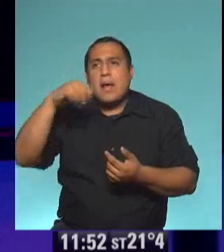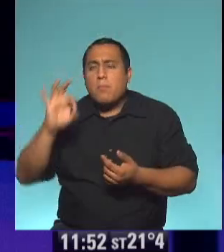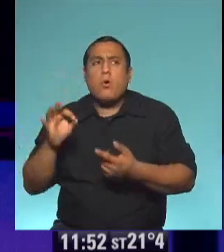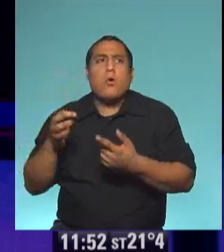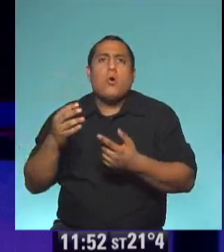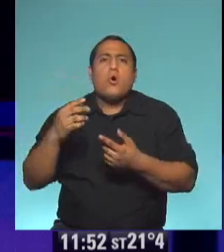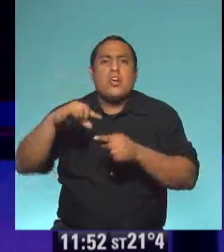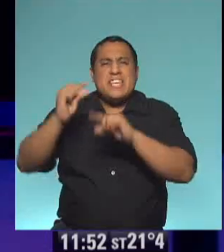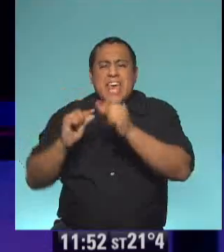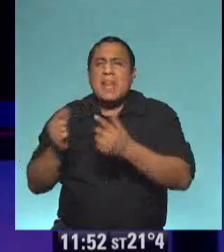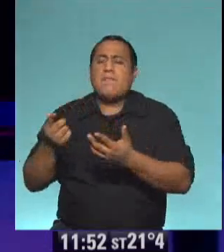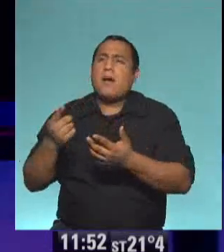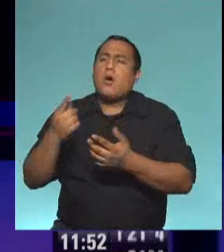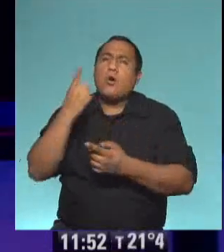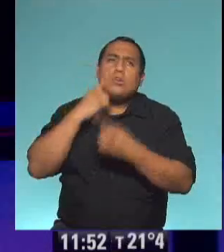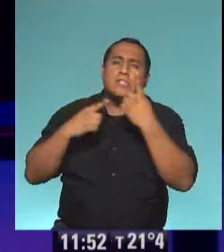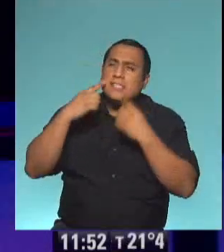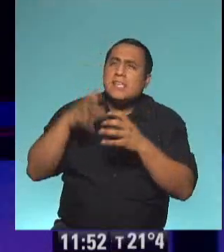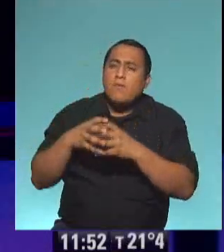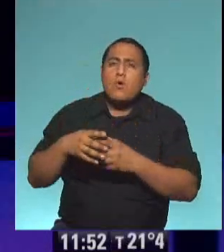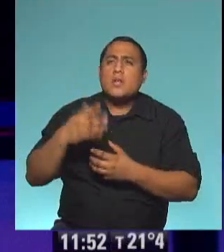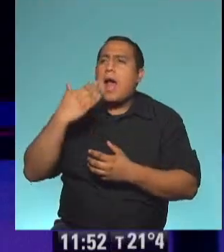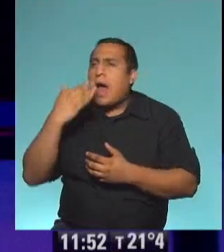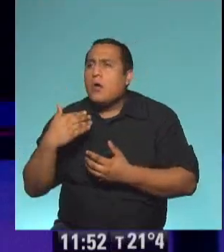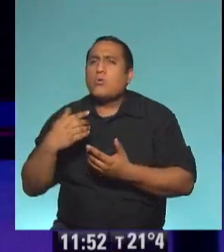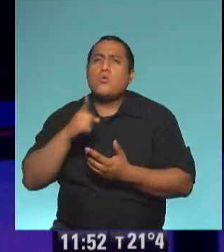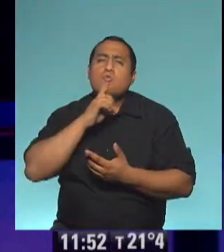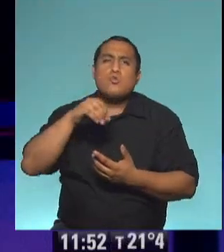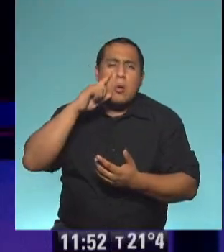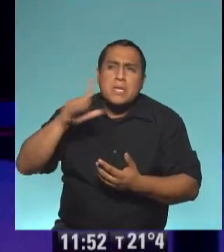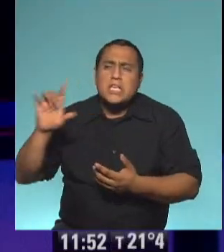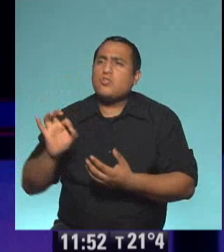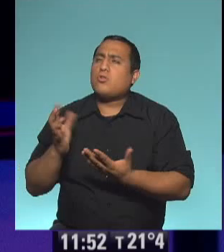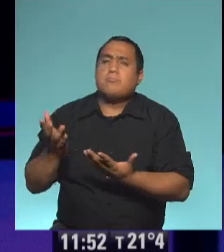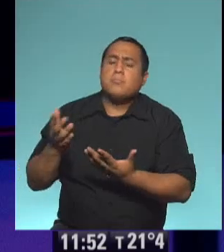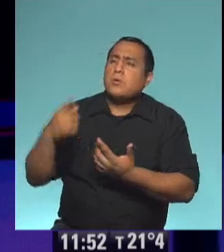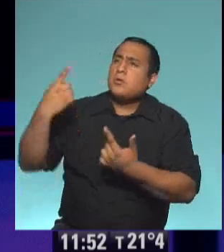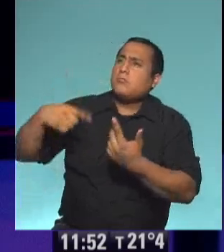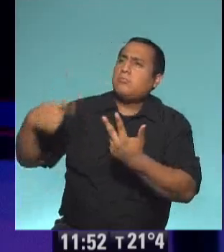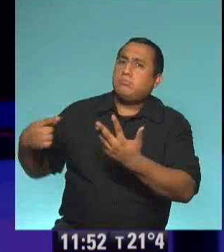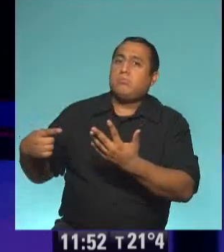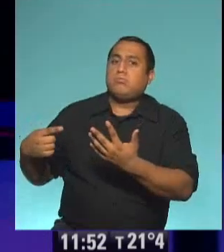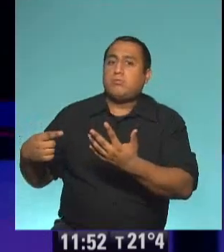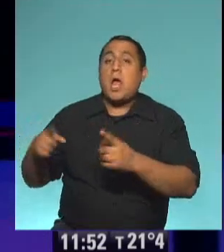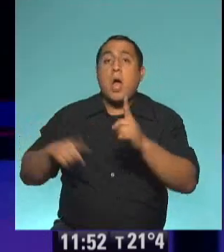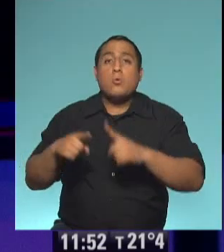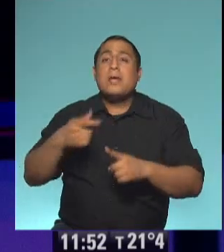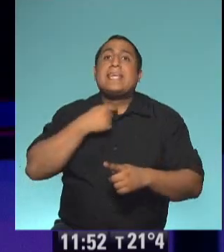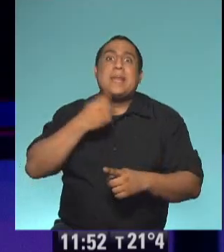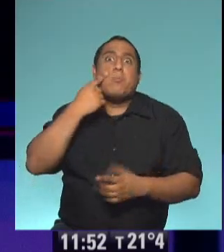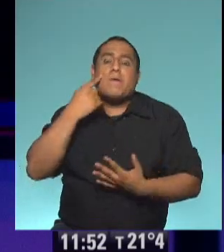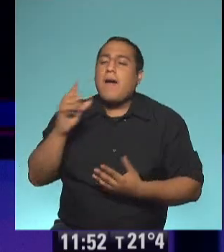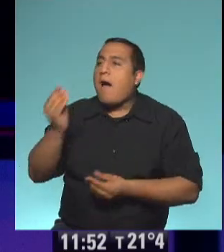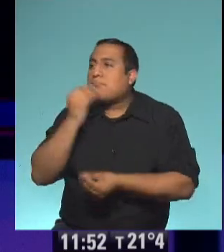o una nada de cebolla, de ajo, de tomillo. El que más, el que menos, quiso probar.